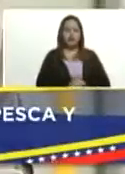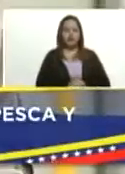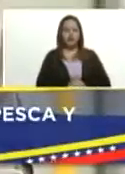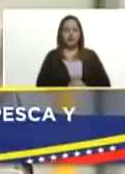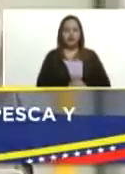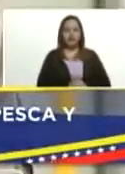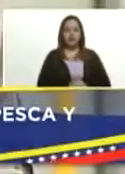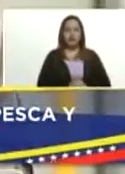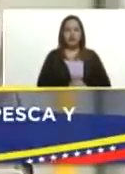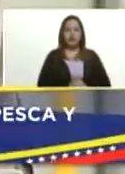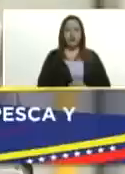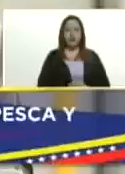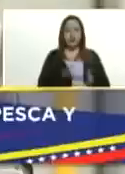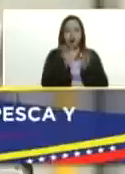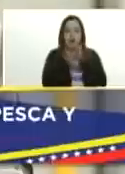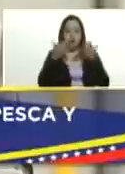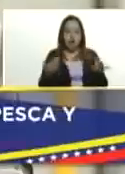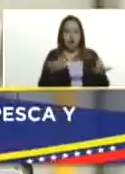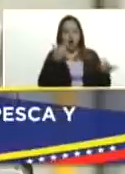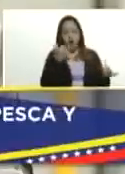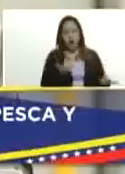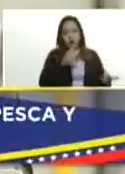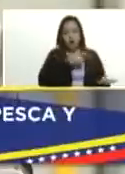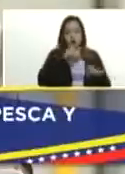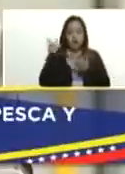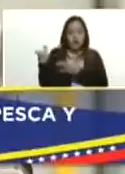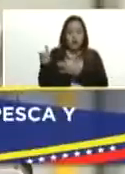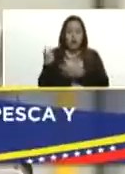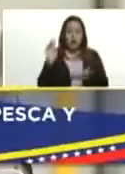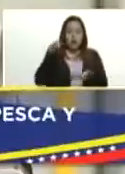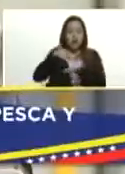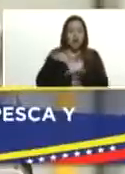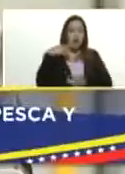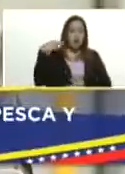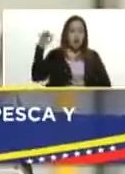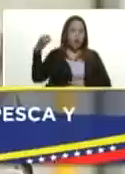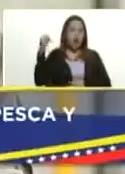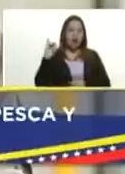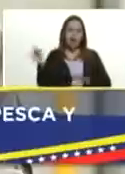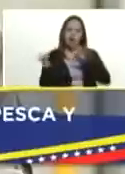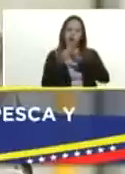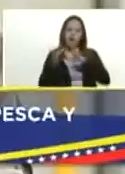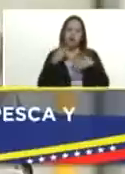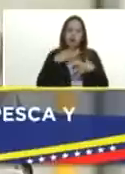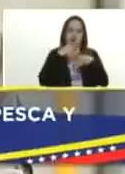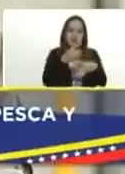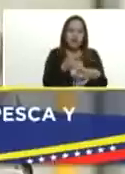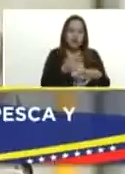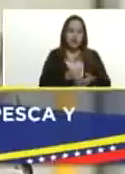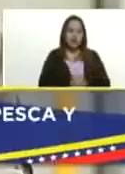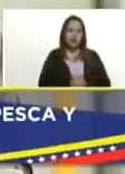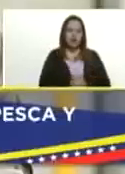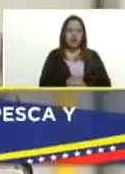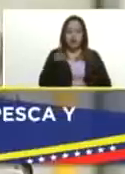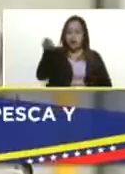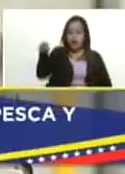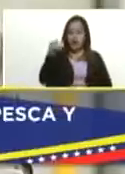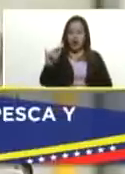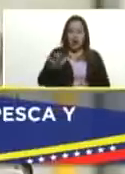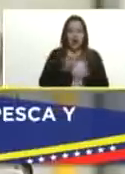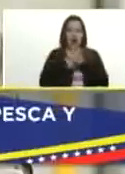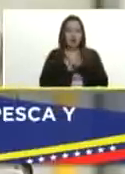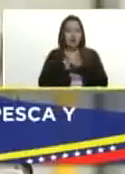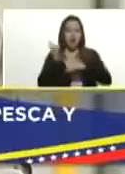Y desde Cumaná nos vamos a Guatire, vámonos al estado Miranda porque tenemos un pase bien interesante. Allá está el